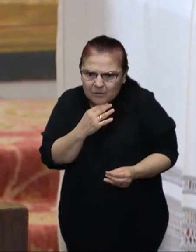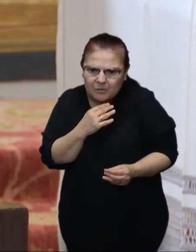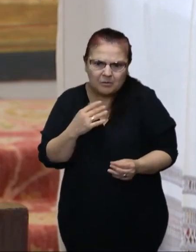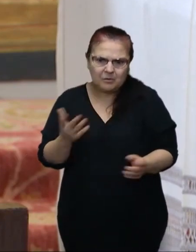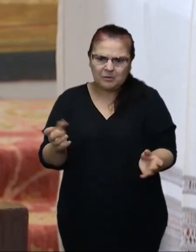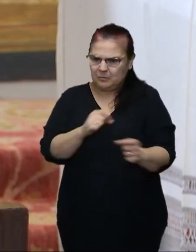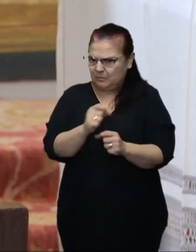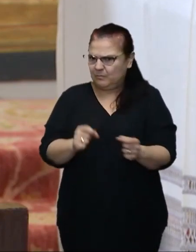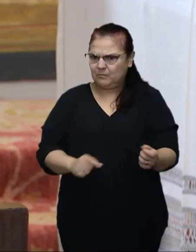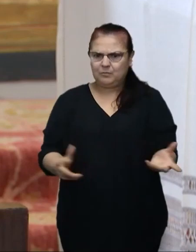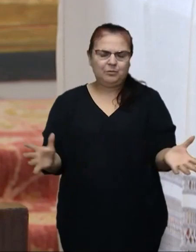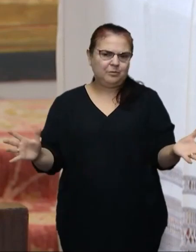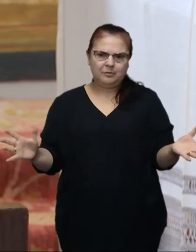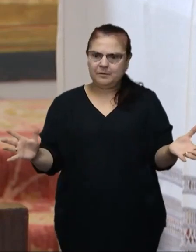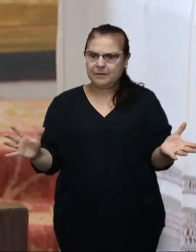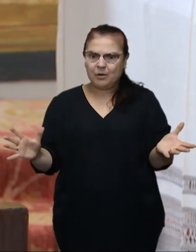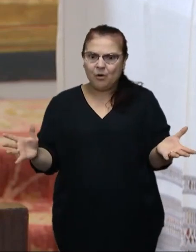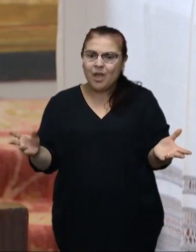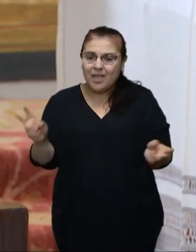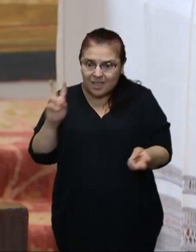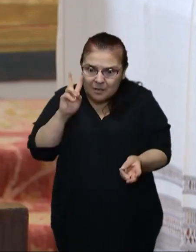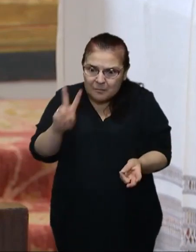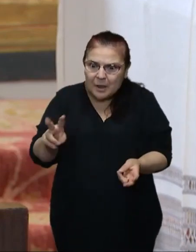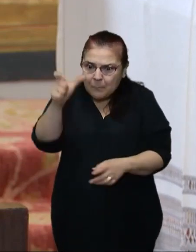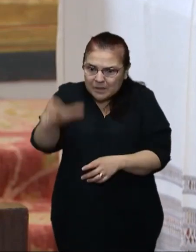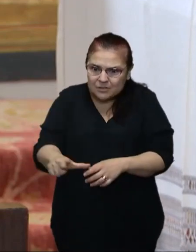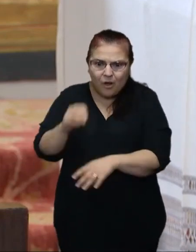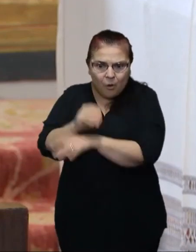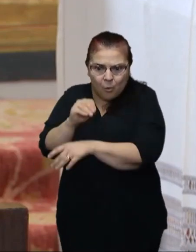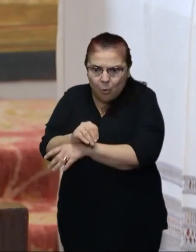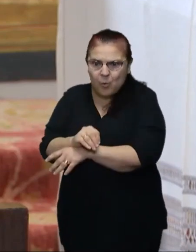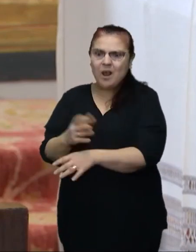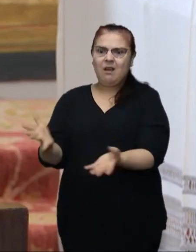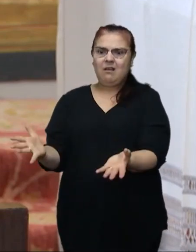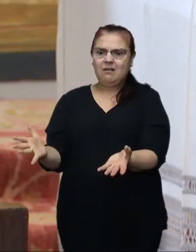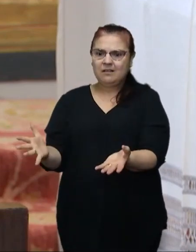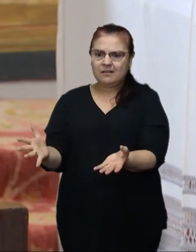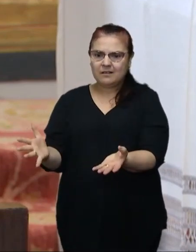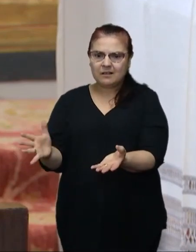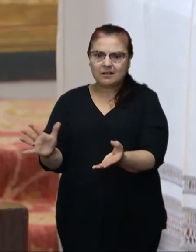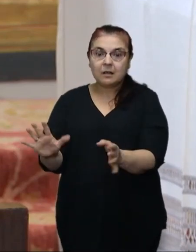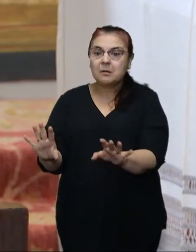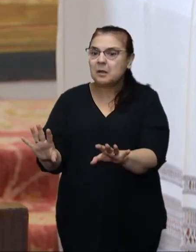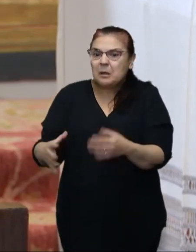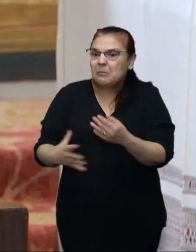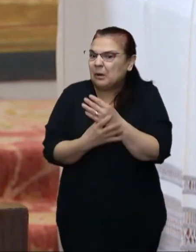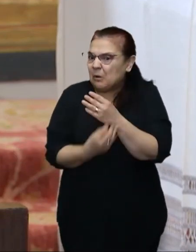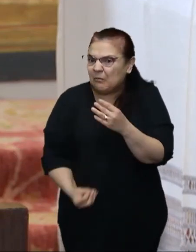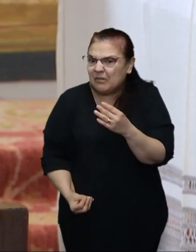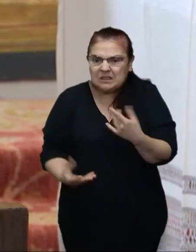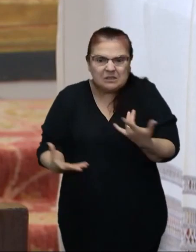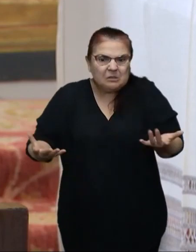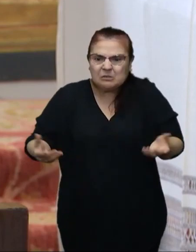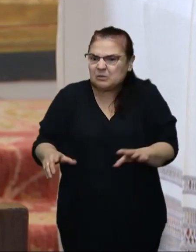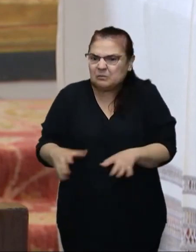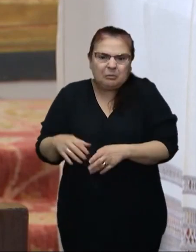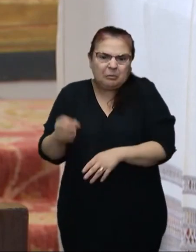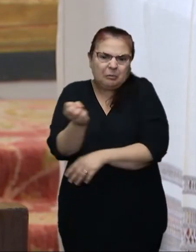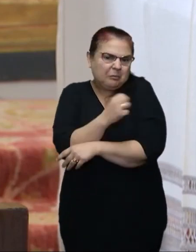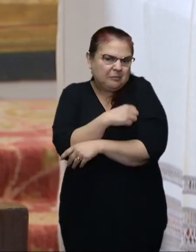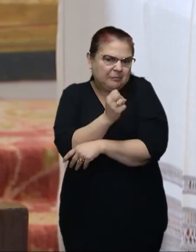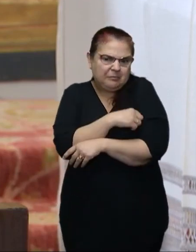Y eso que le habían visto curado. Pero a ellos eso no les